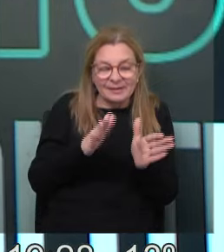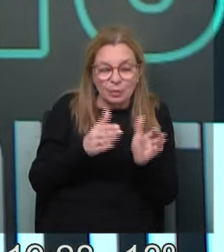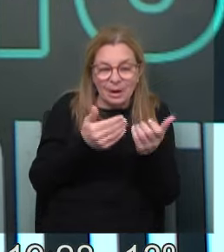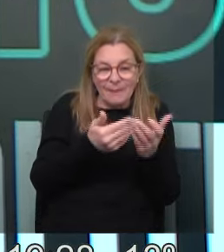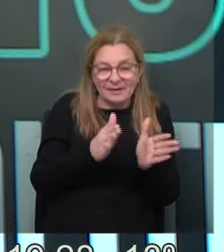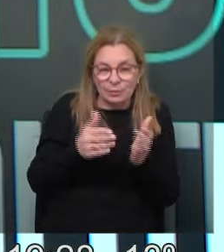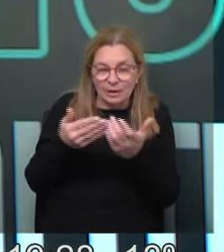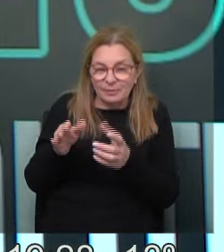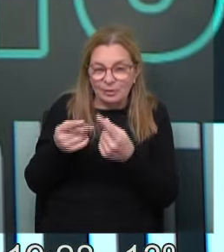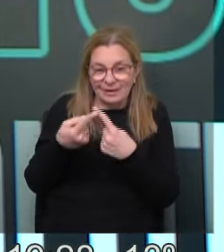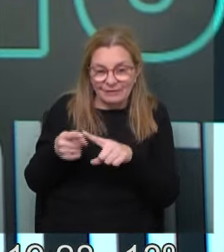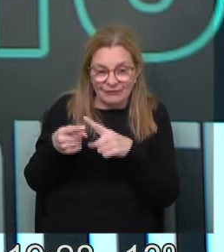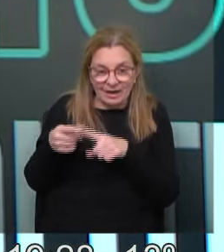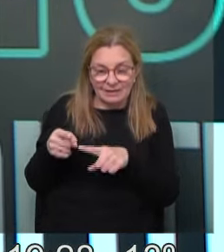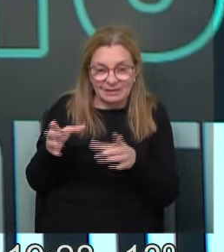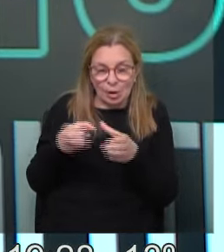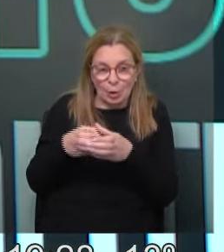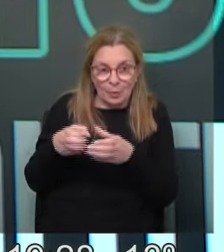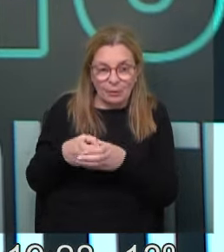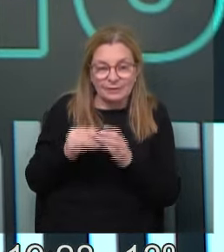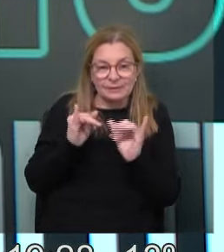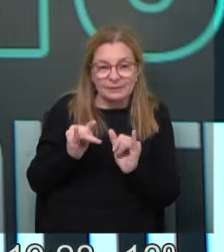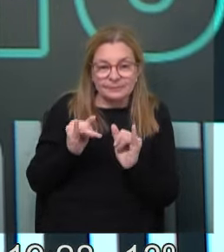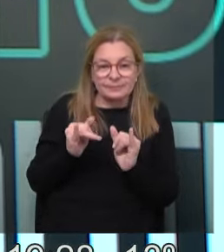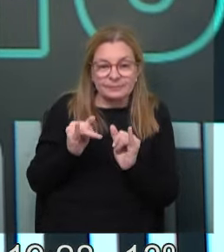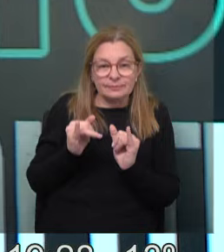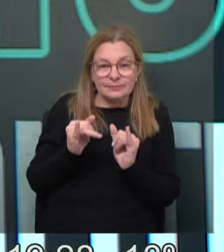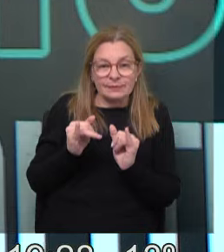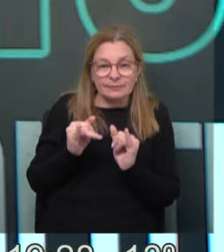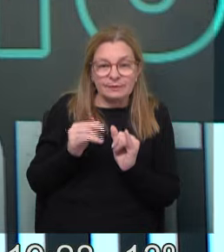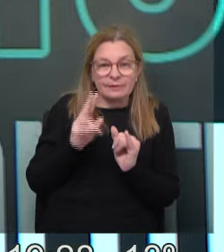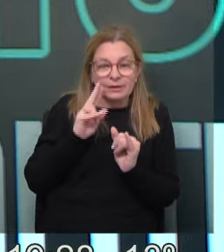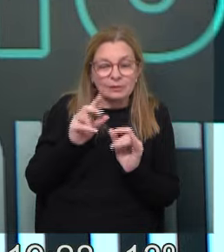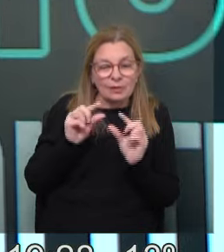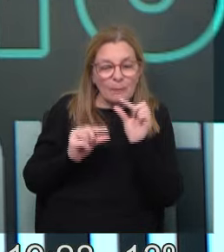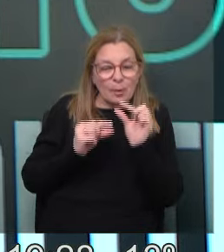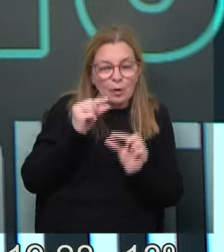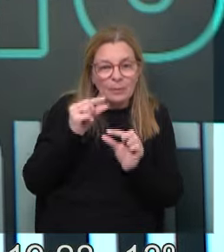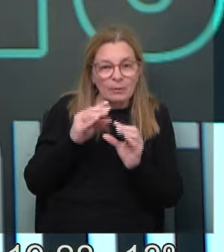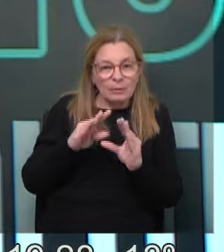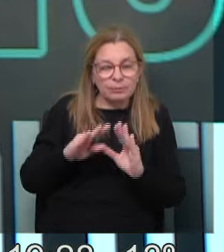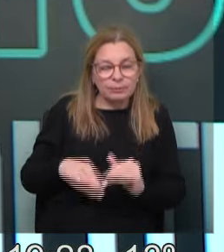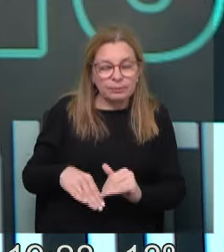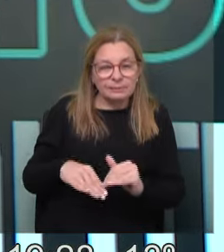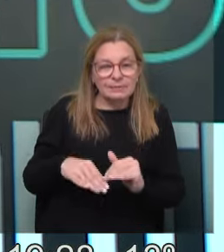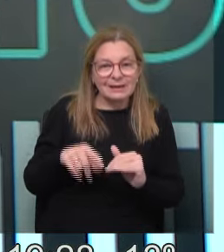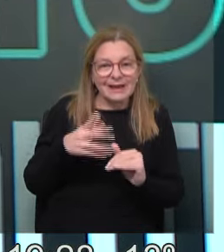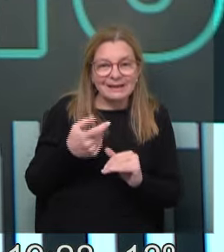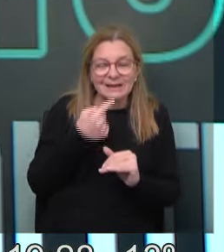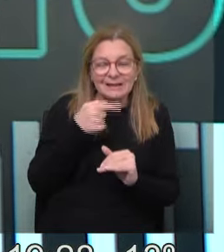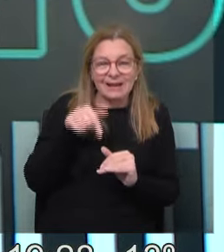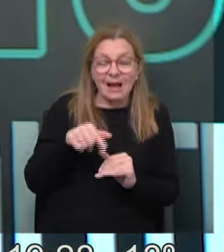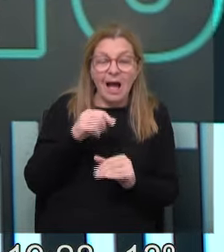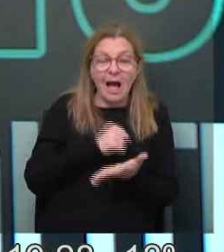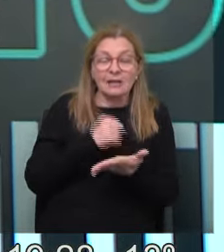de una cantidad de de agrupaciones que van decantando lentamente en lo que tiene que definirse de aquí a